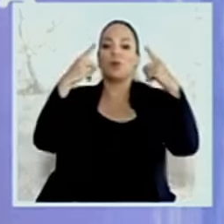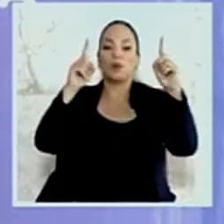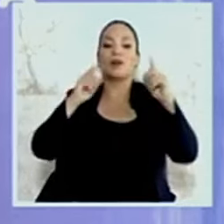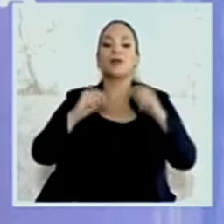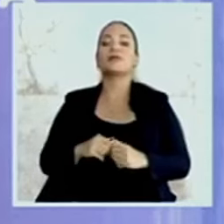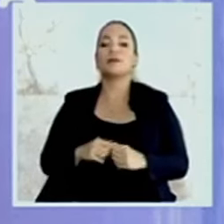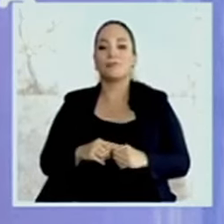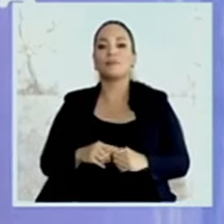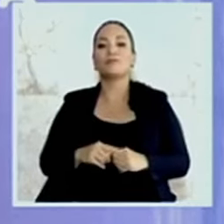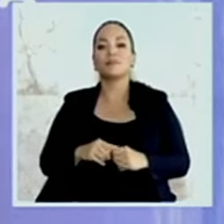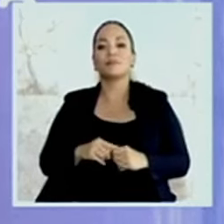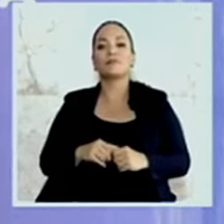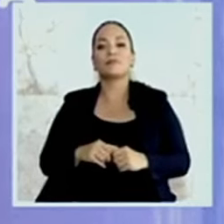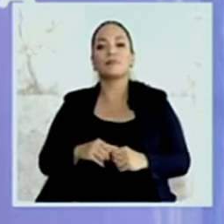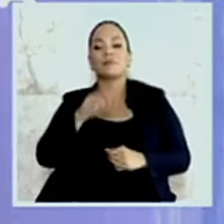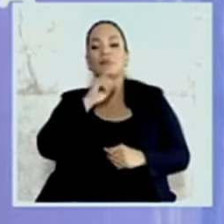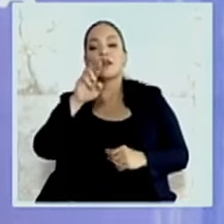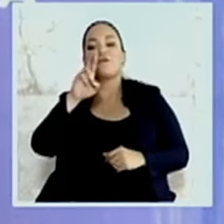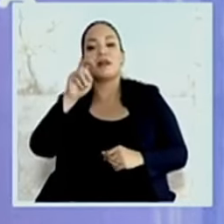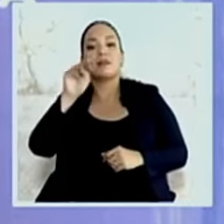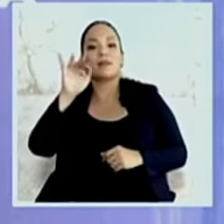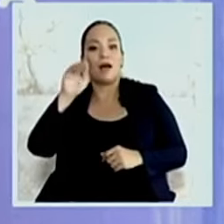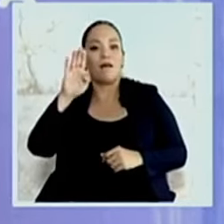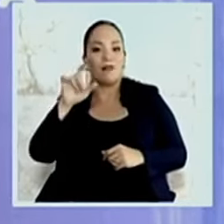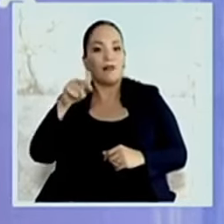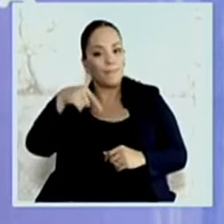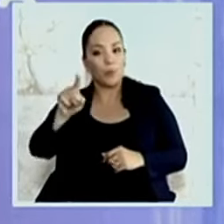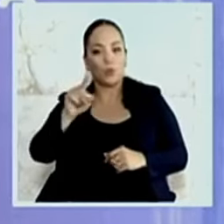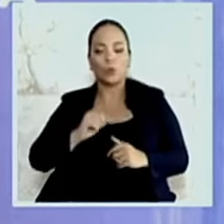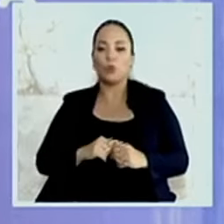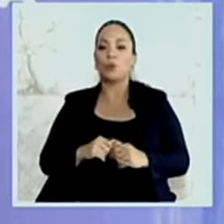de Internet, don Marco, no se nos olvide,